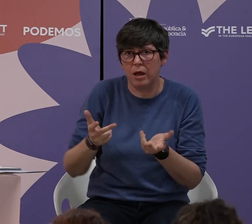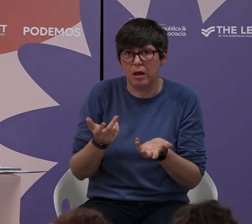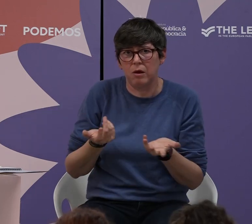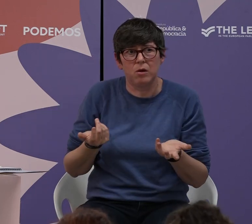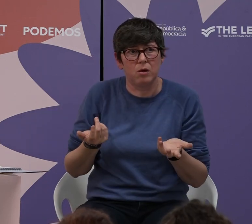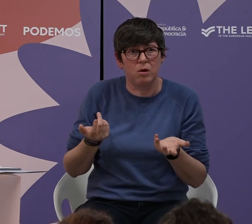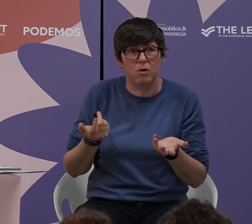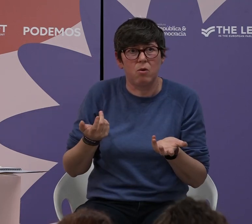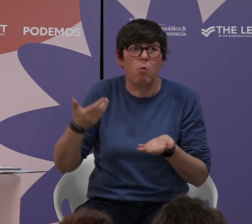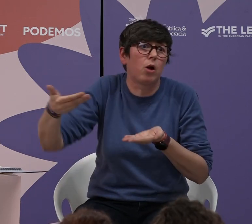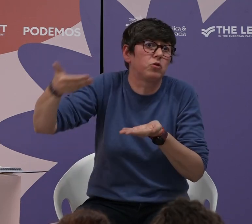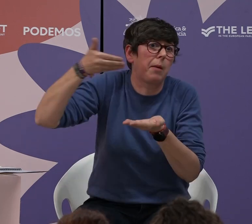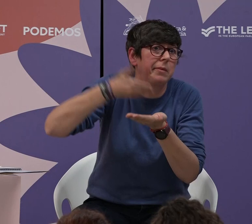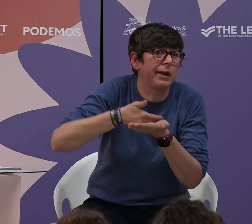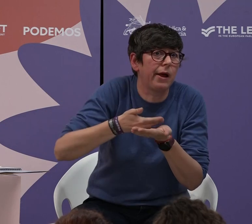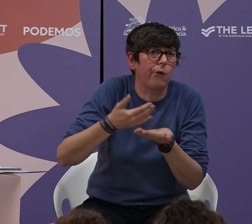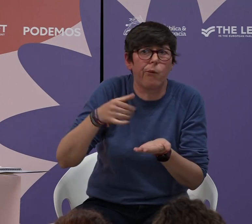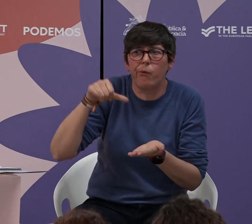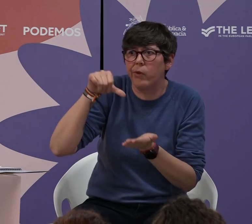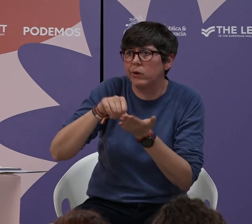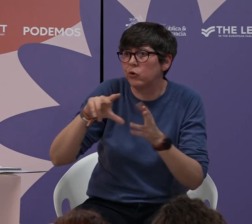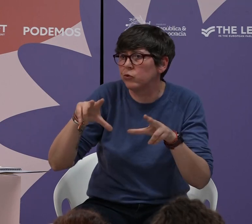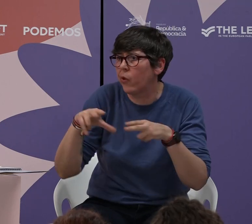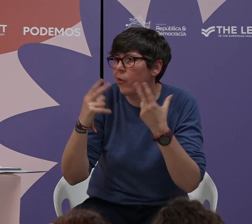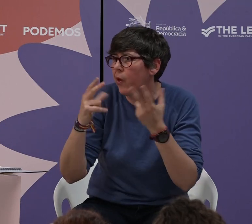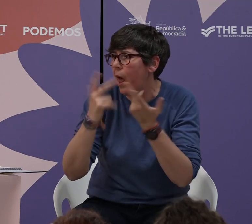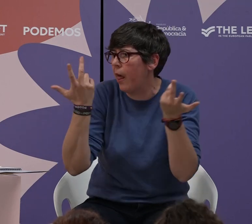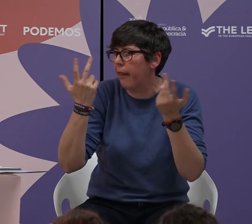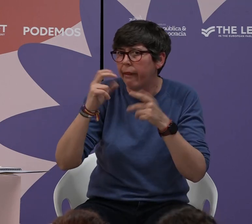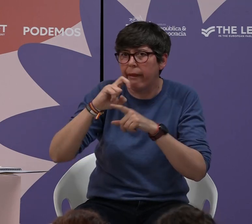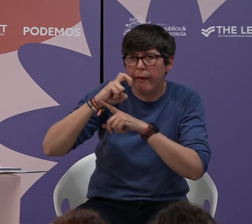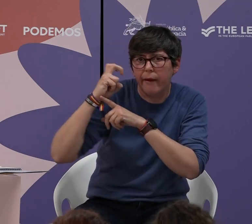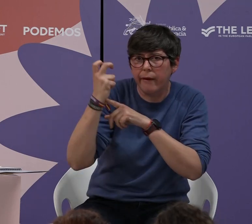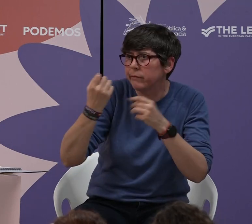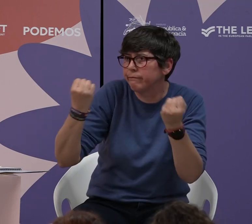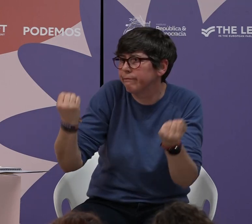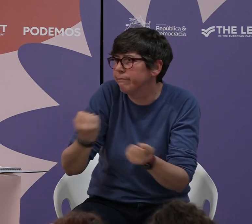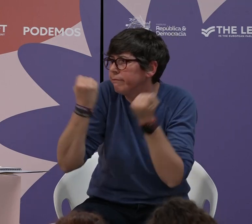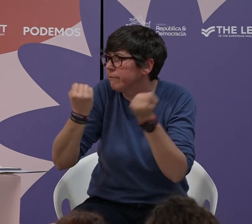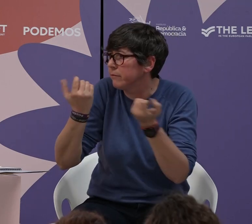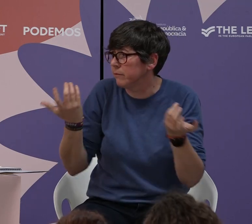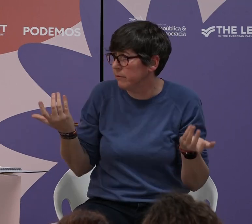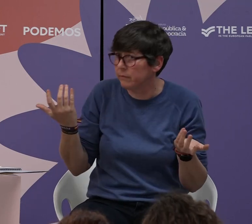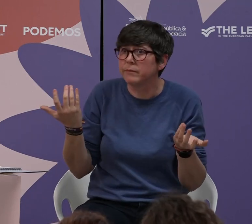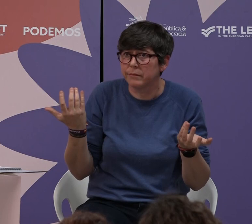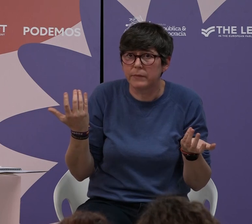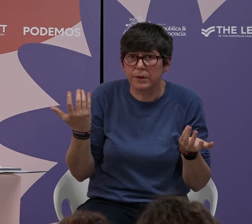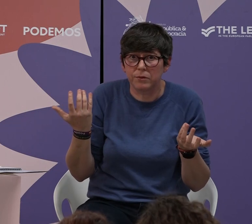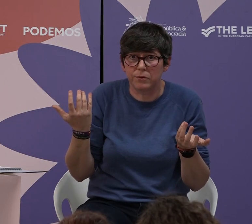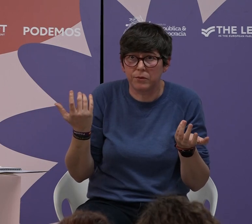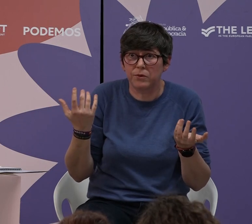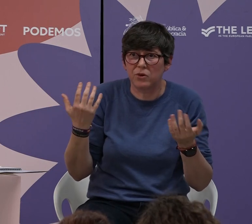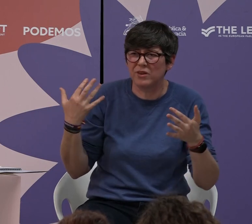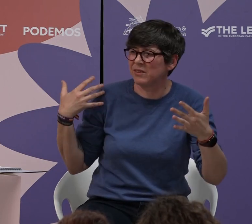ejemplo en el barrio en un barrio de zaidía un barrio de valencia están pidiendo que se construyan un solar que hay un centro